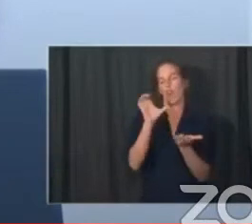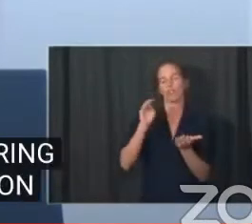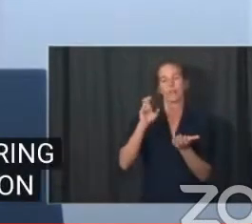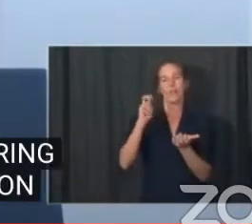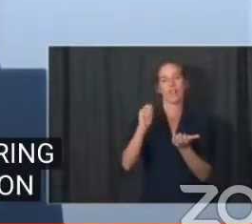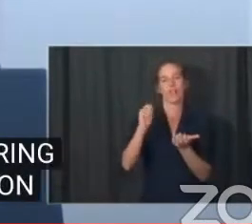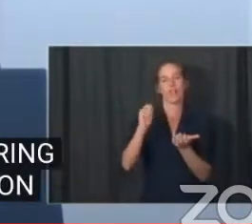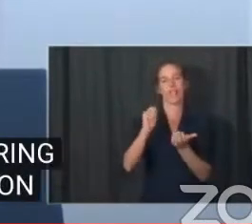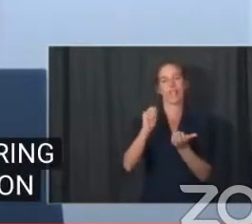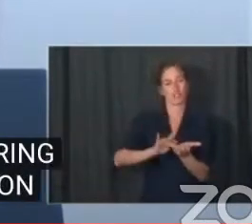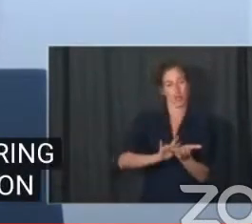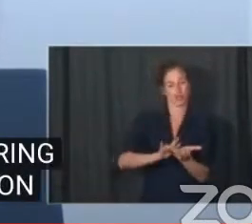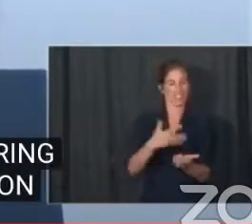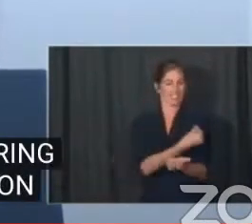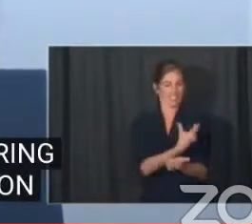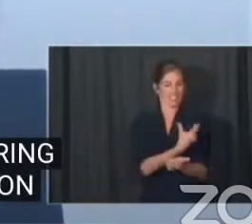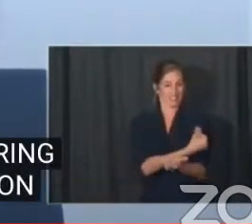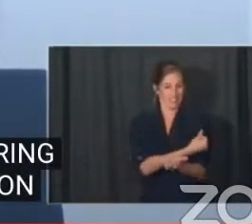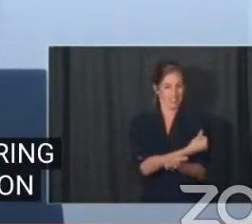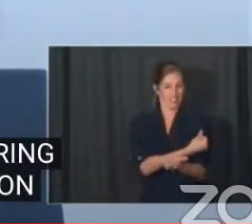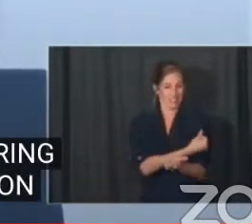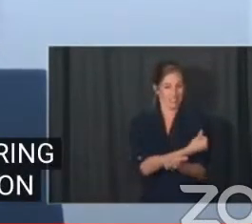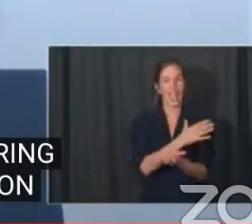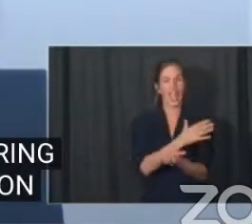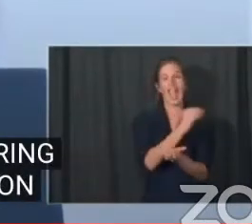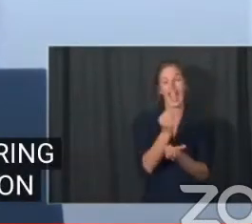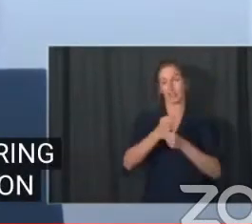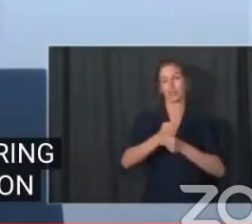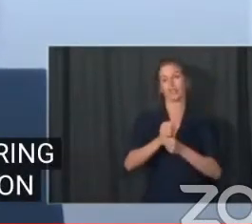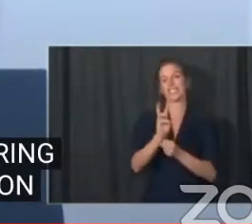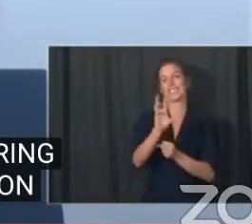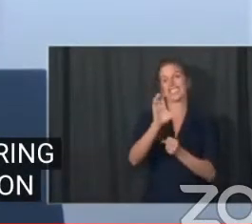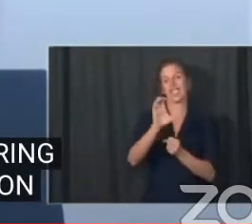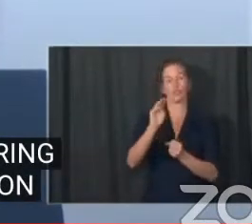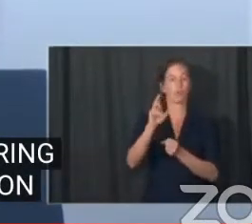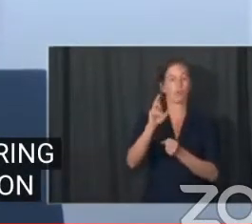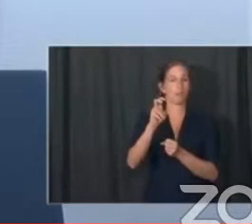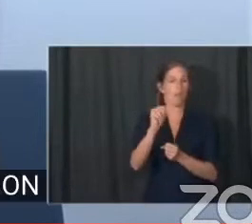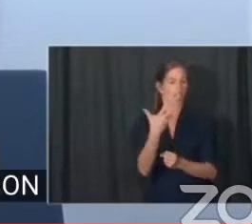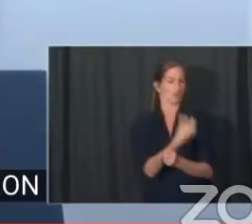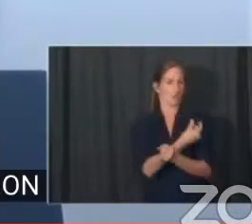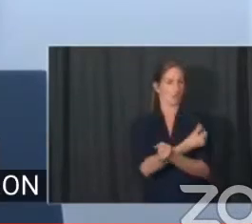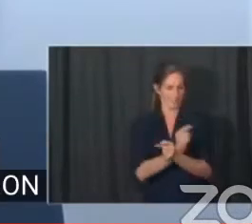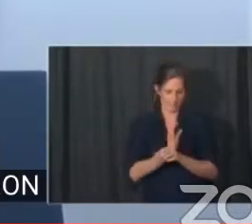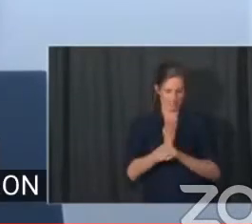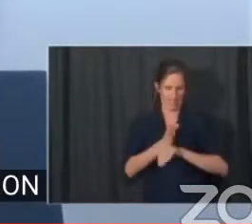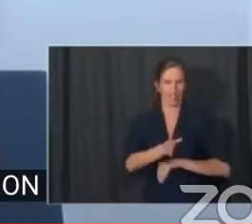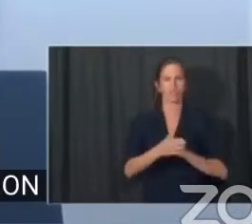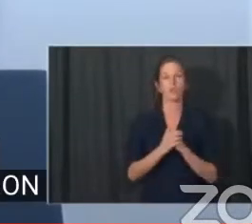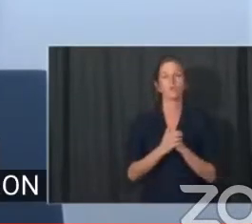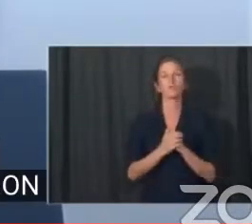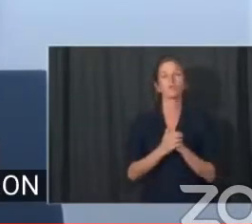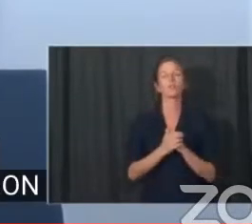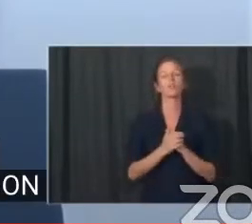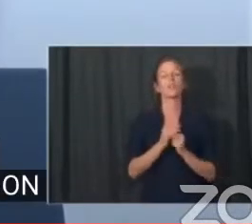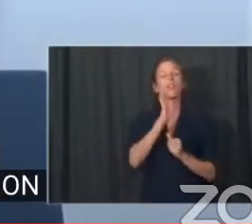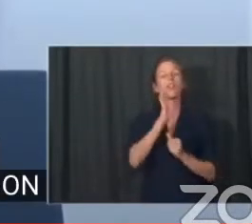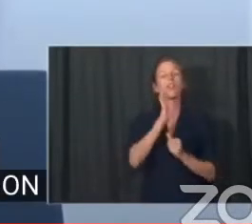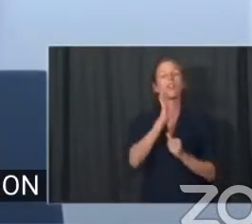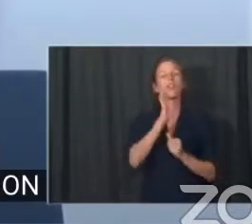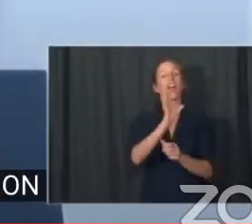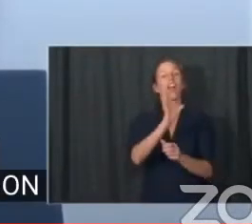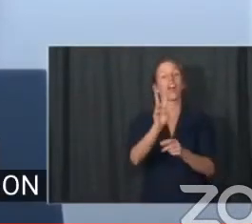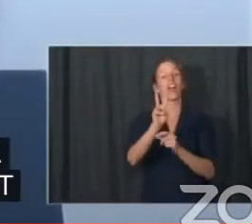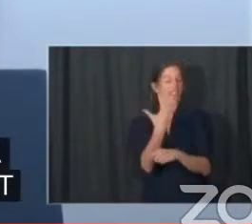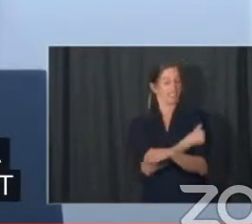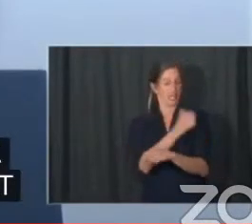of con 600 Pfizer, million doses que shortly ha thereafter. ayudado a la creación Our de investment will make it máscaras, a la possible for the distribución vaccine to be de provided by medicamentos, Pfizer a